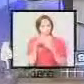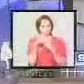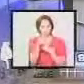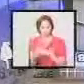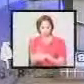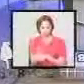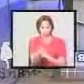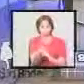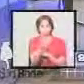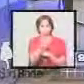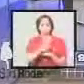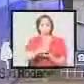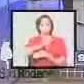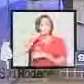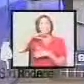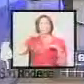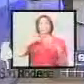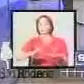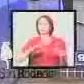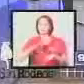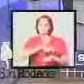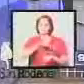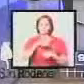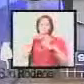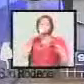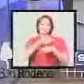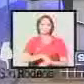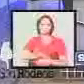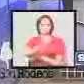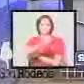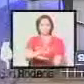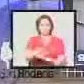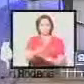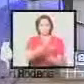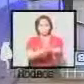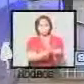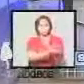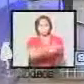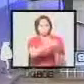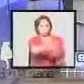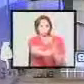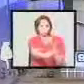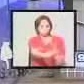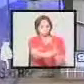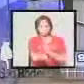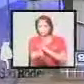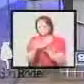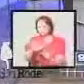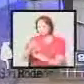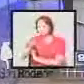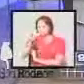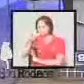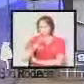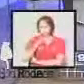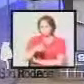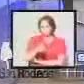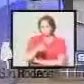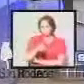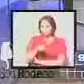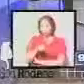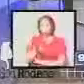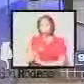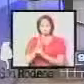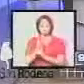está asfixiando en este momento, se le da la opción de pasar esa deuda en dólares a colones, ¿es así? Así